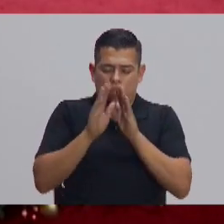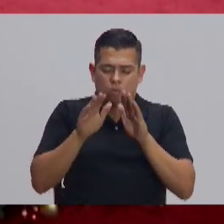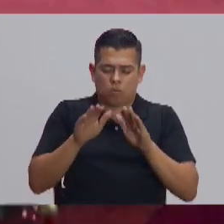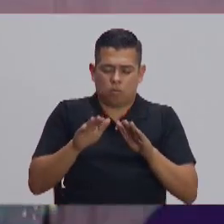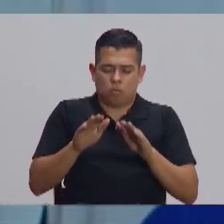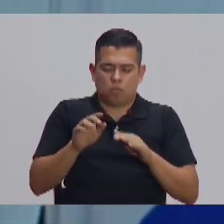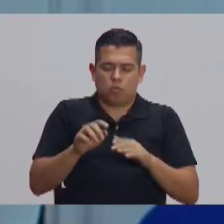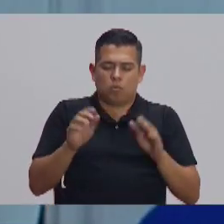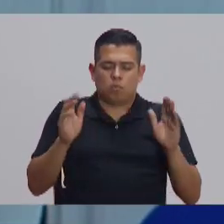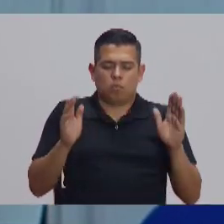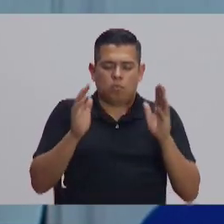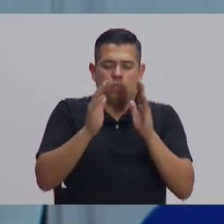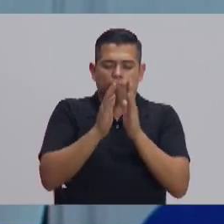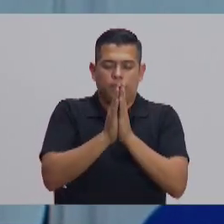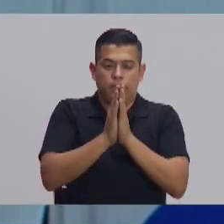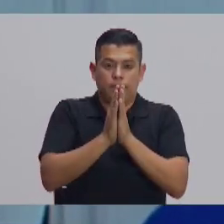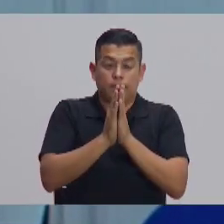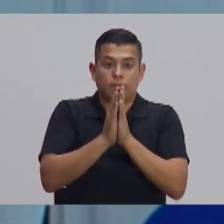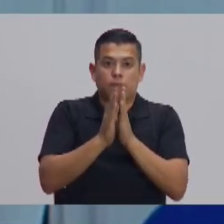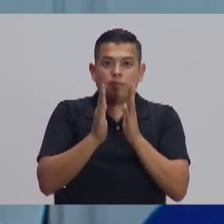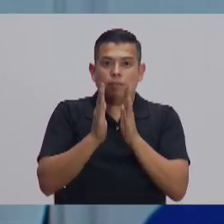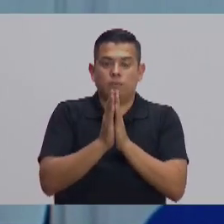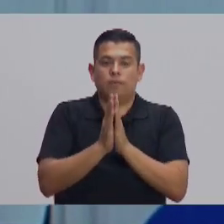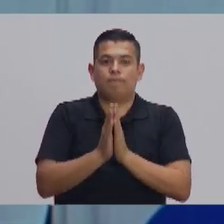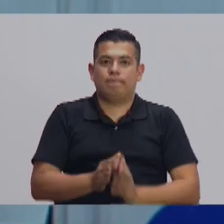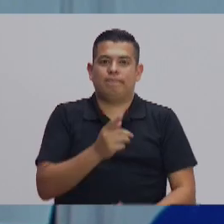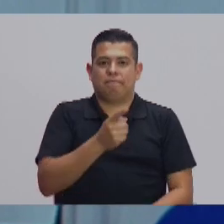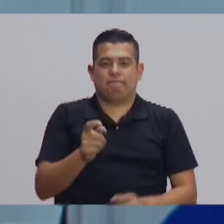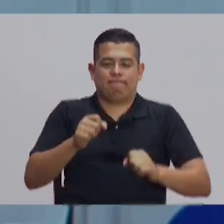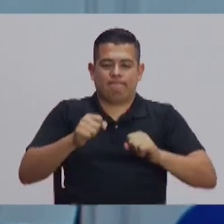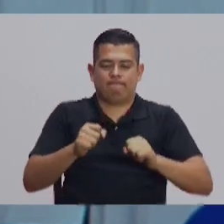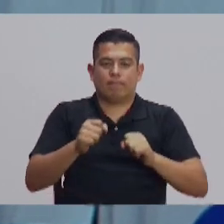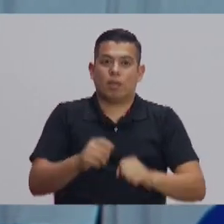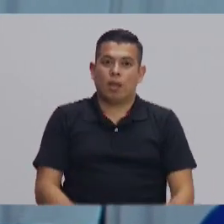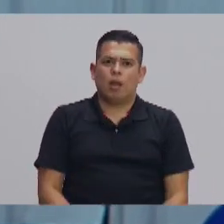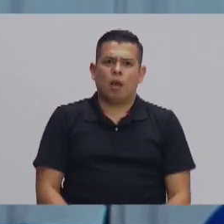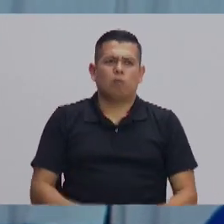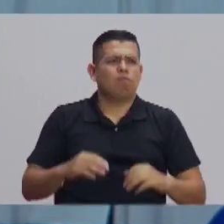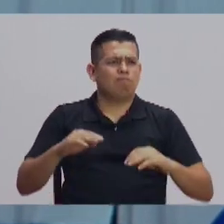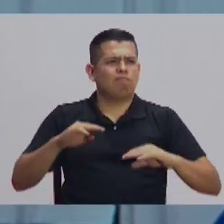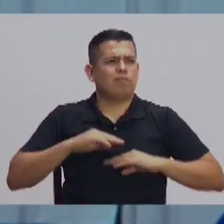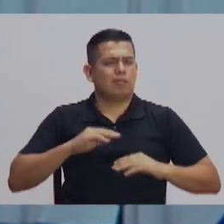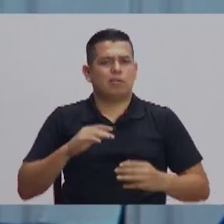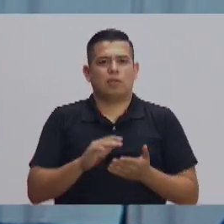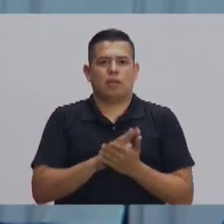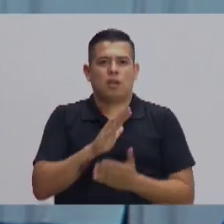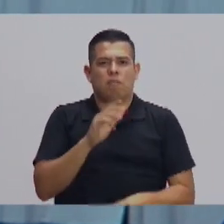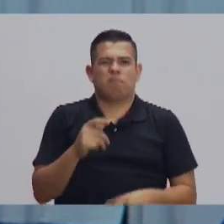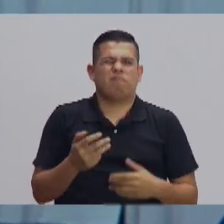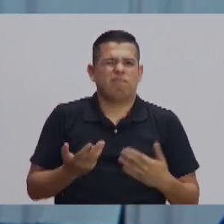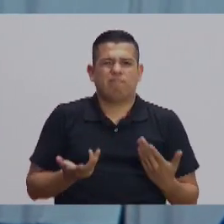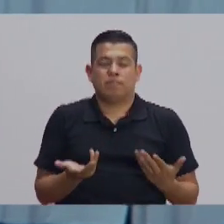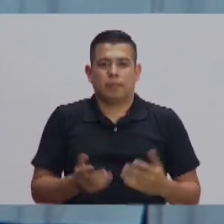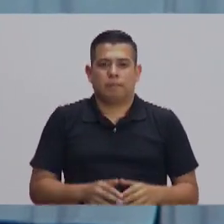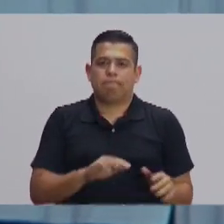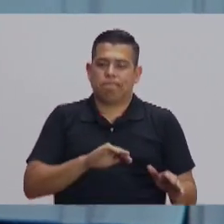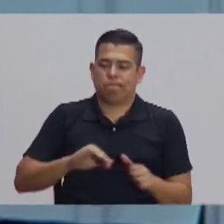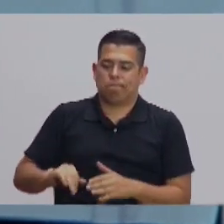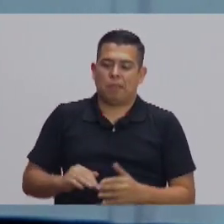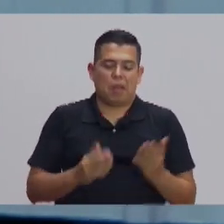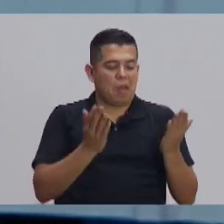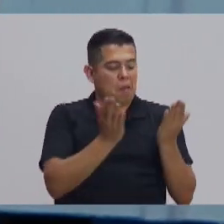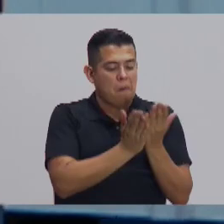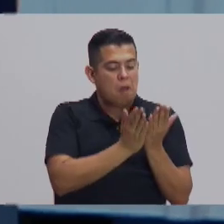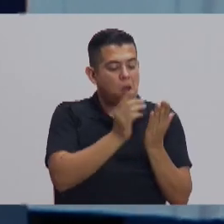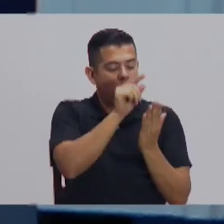agradecemos amen y amen pueden sentarse hermanos estancados espirituales cantad el